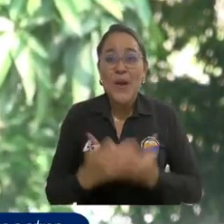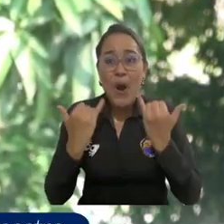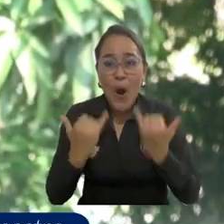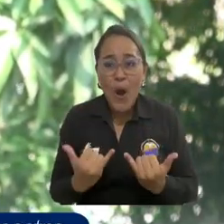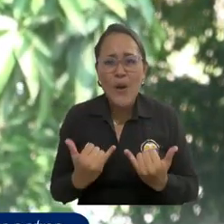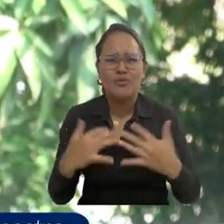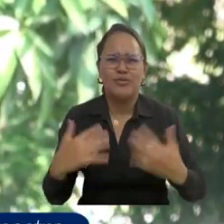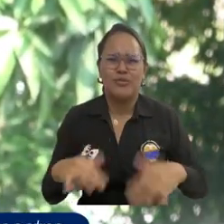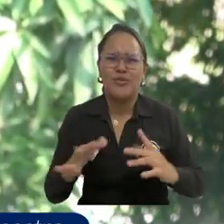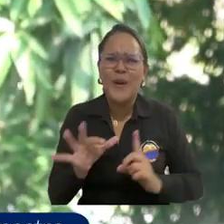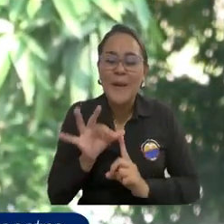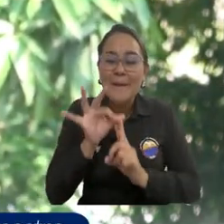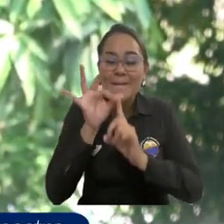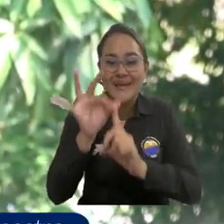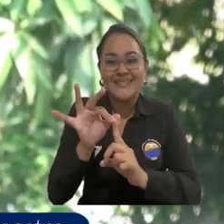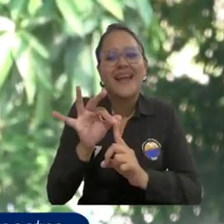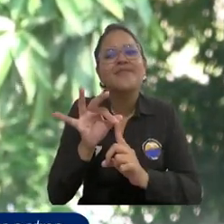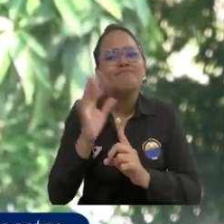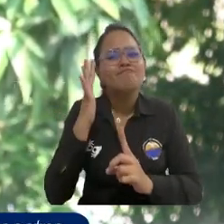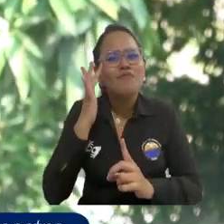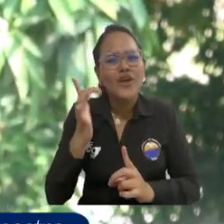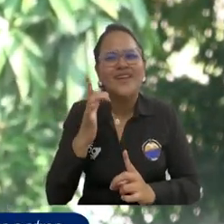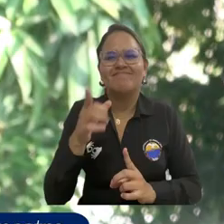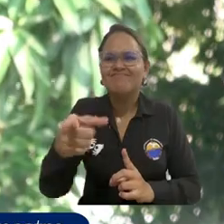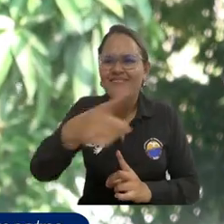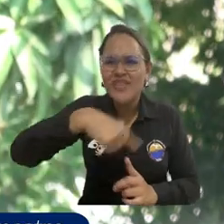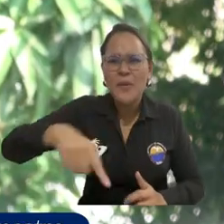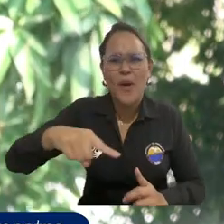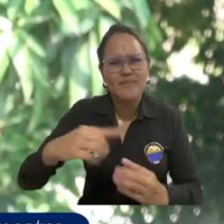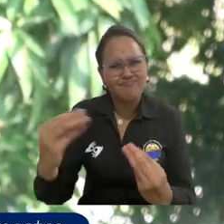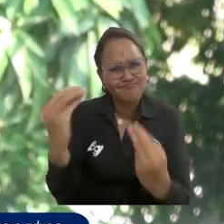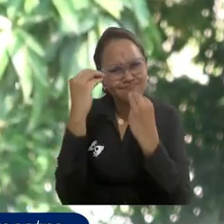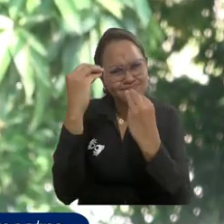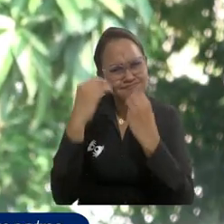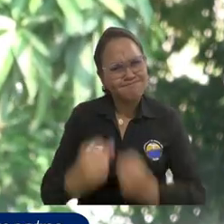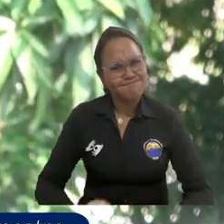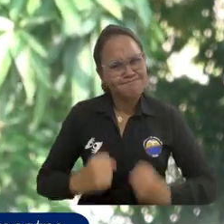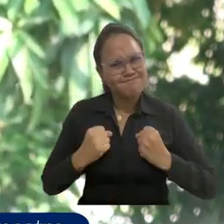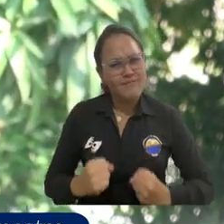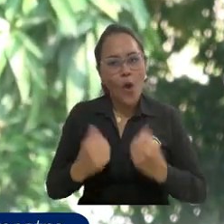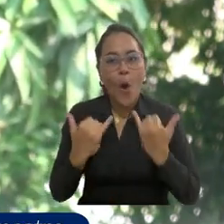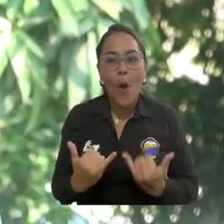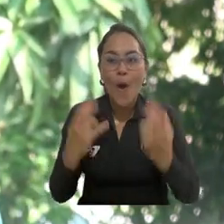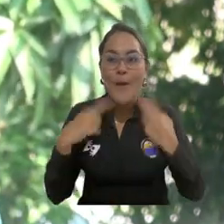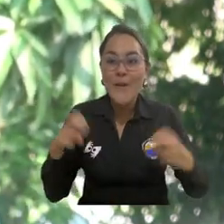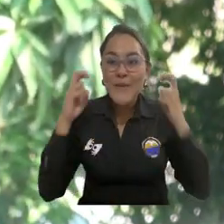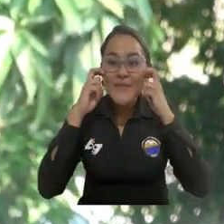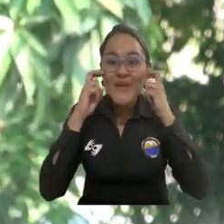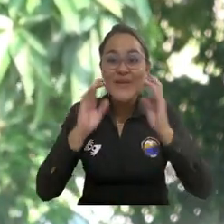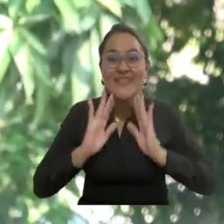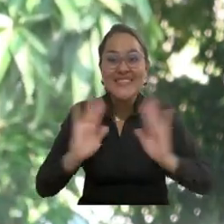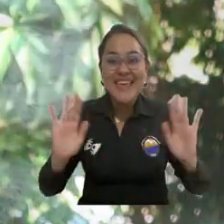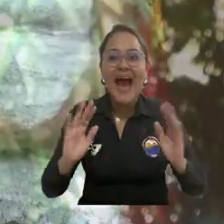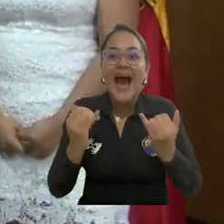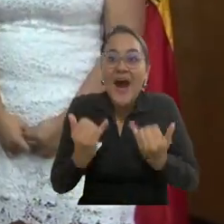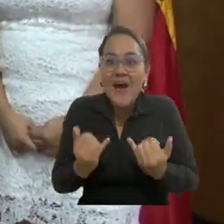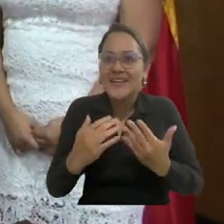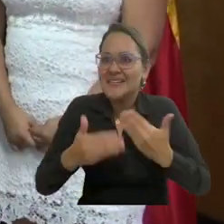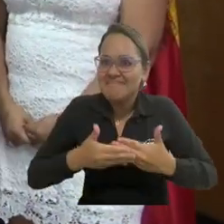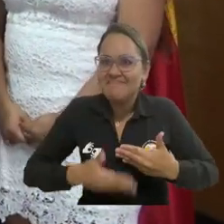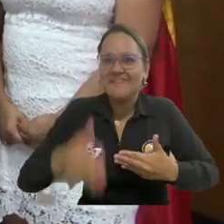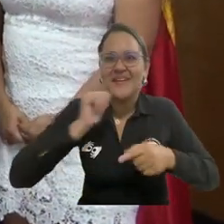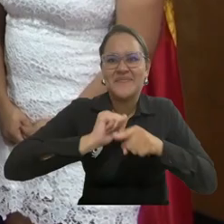afortunado de poder rendir porque nos han enseñado cada docente de una manera particular todos esos conocimientos que hoy nos llevan a estar en las